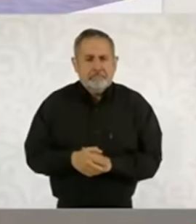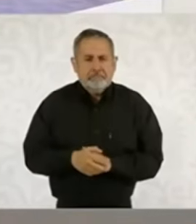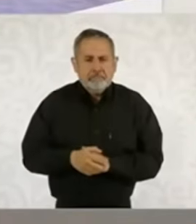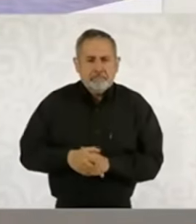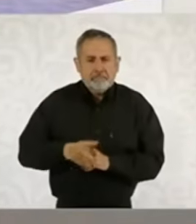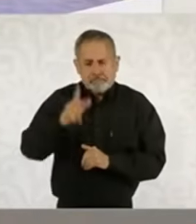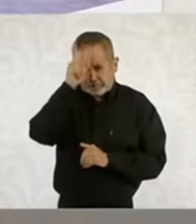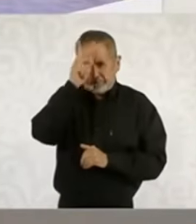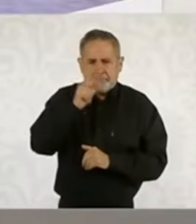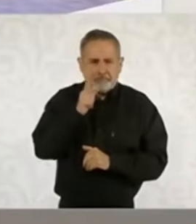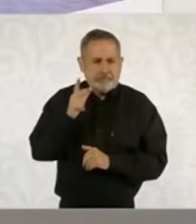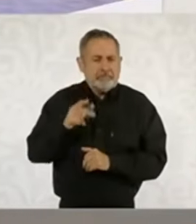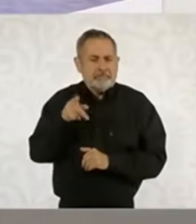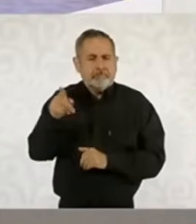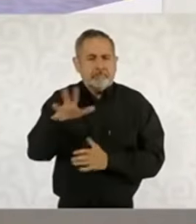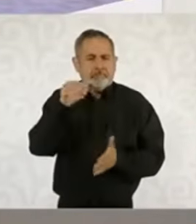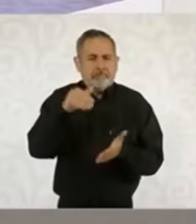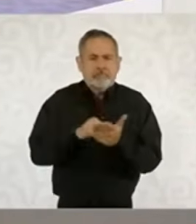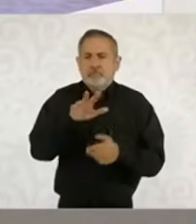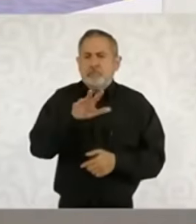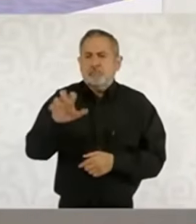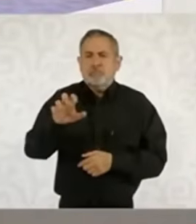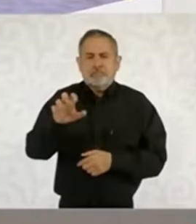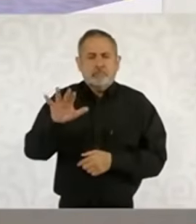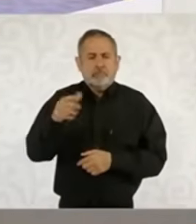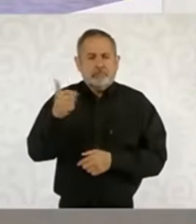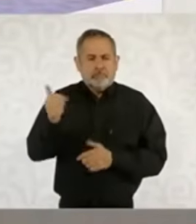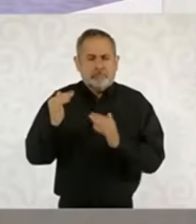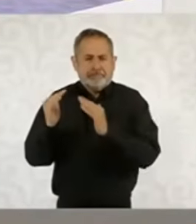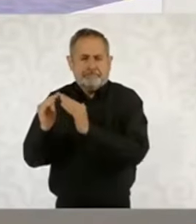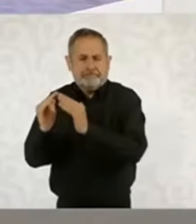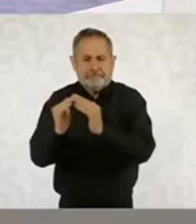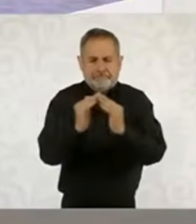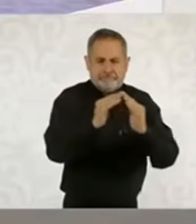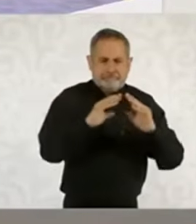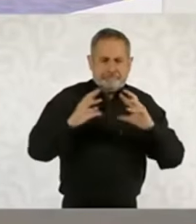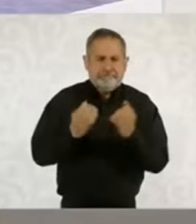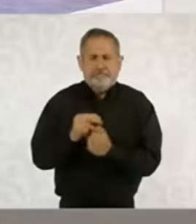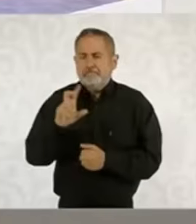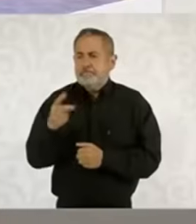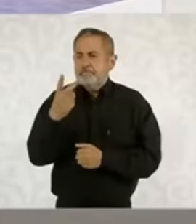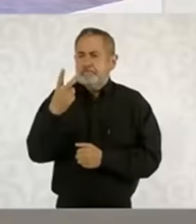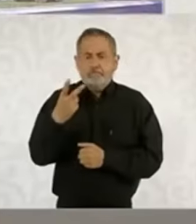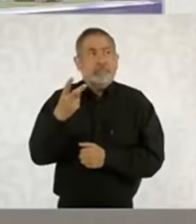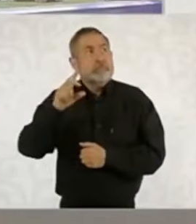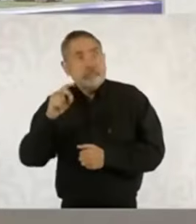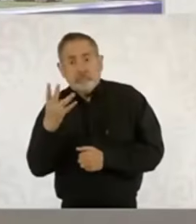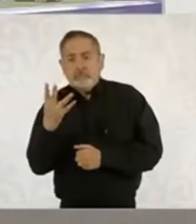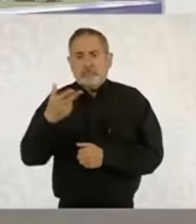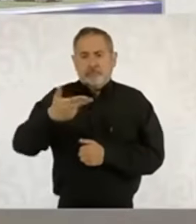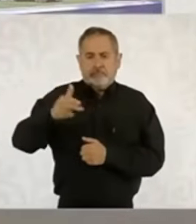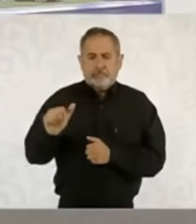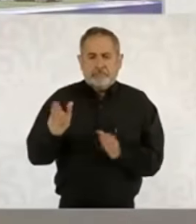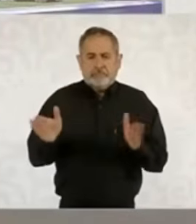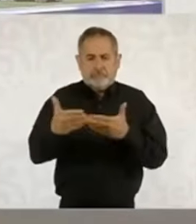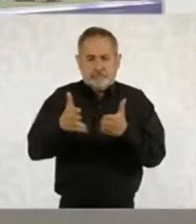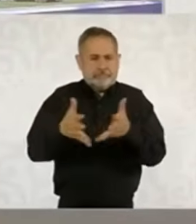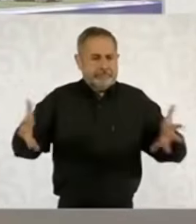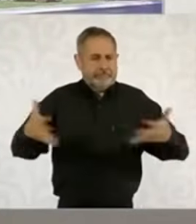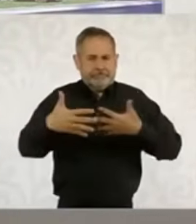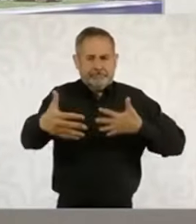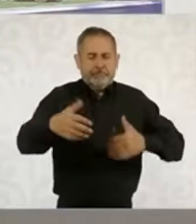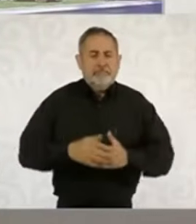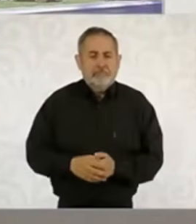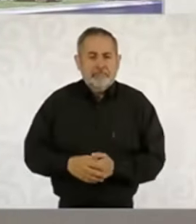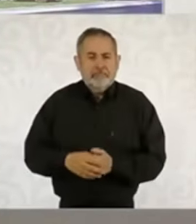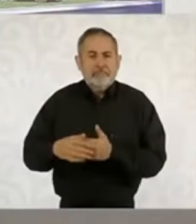Villahermosa, 5.800 viviendas, son 34 hectáreas. El que sigue, por favor.